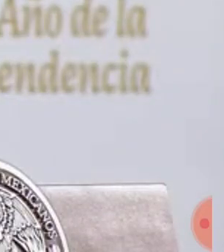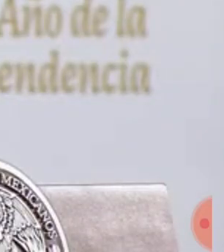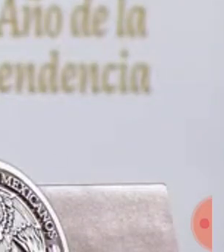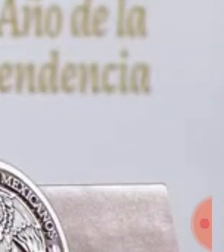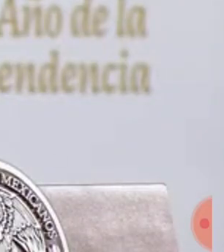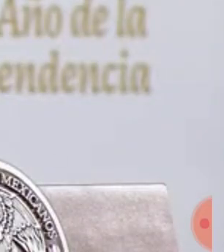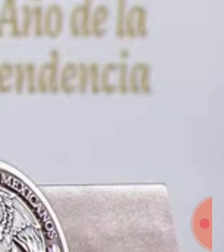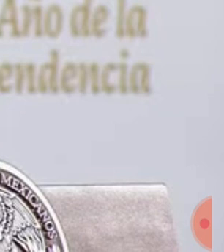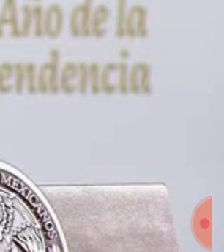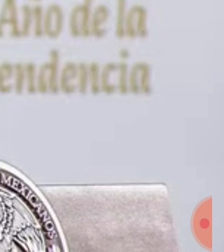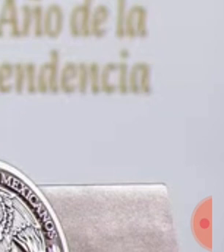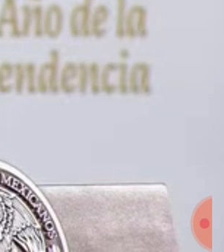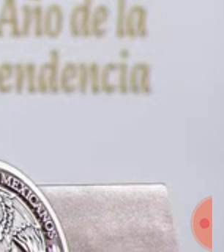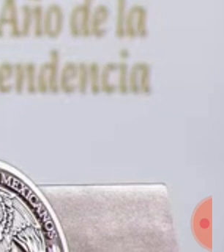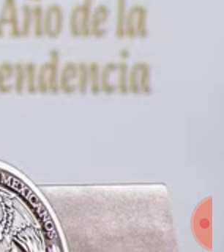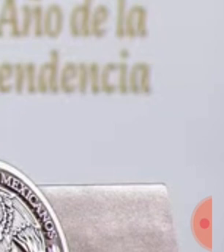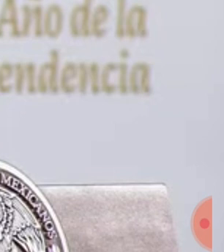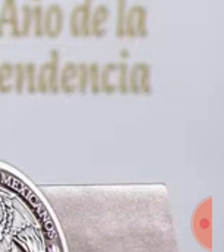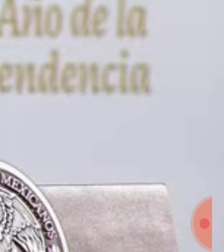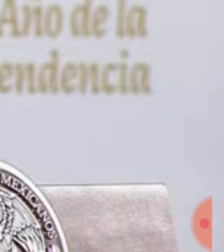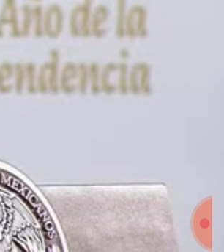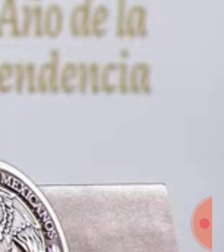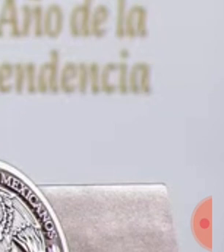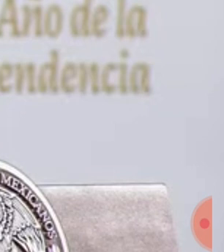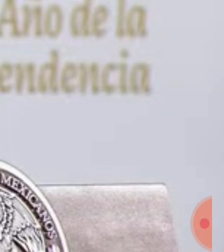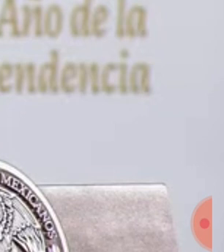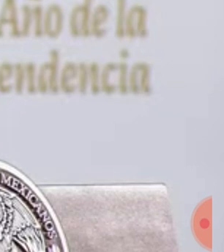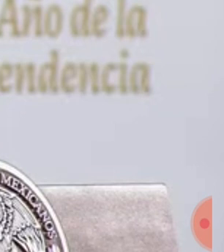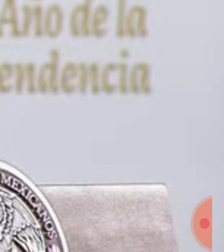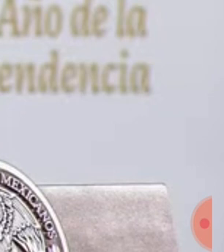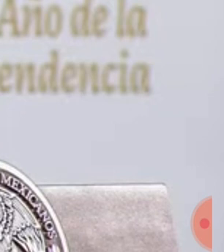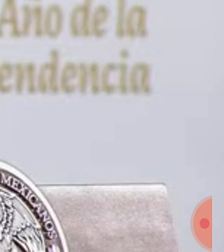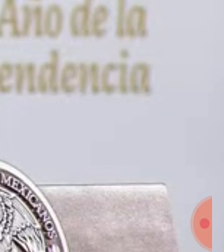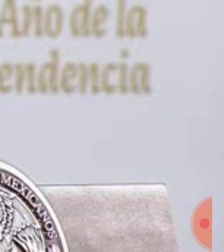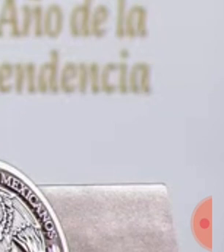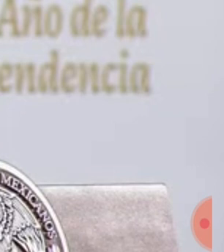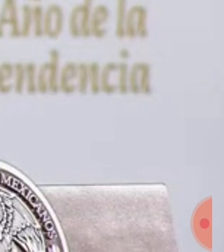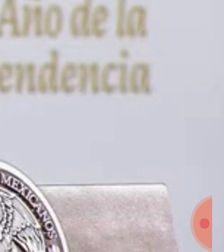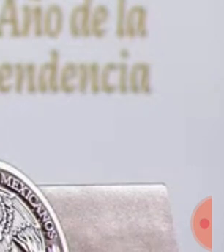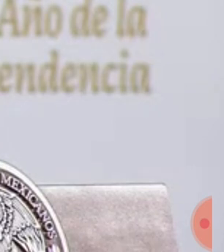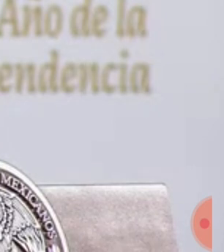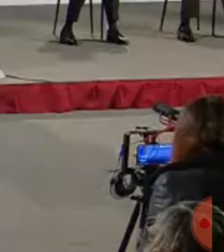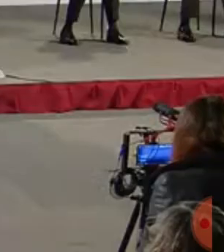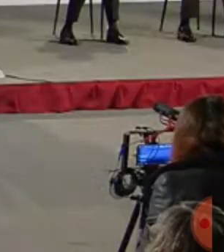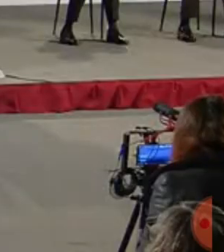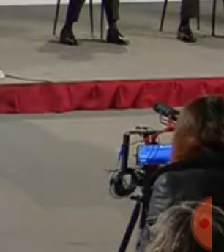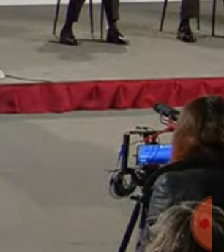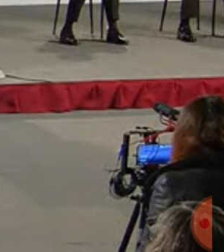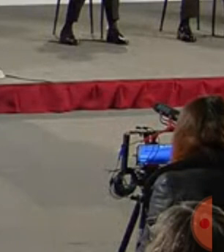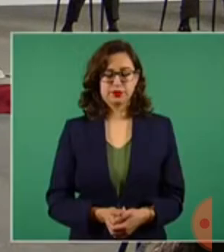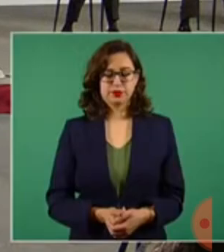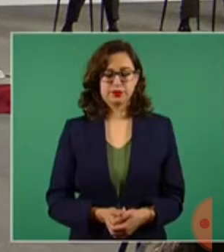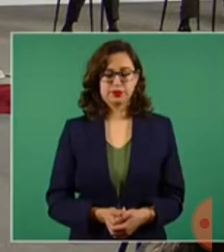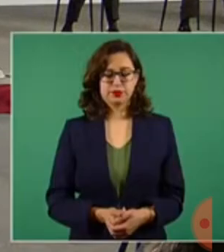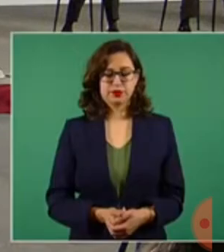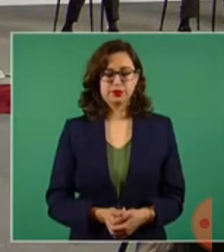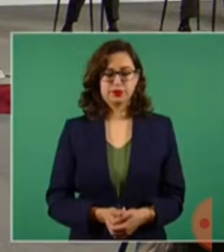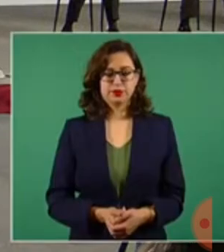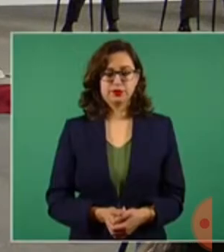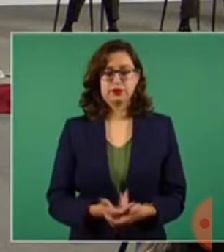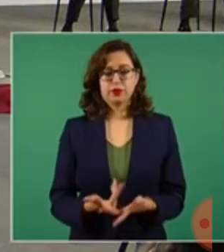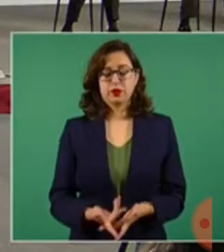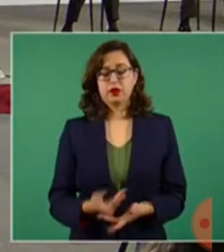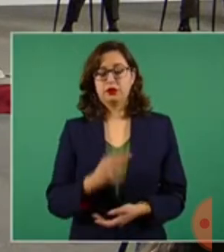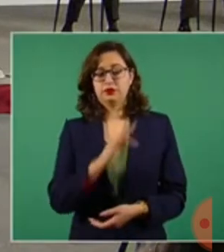vacuna da resultados y previene las hospitalizaciones. Quienes tienen esquemas intermedios también tienen una protección ya desde